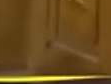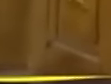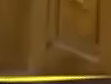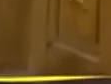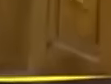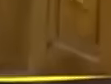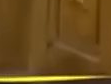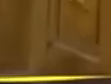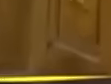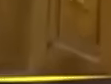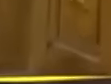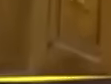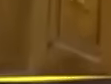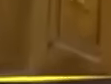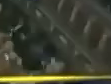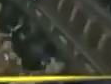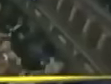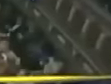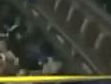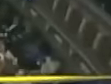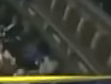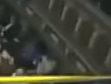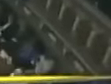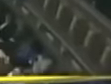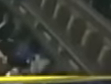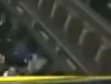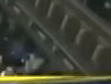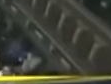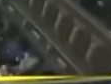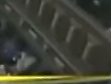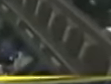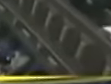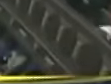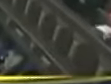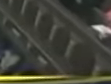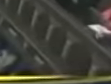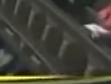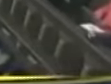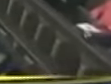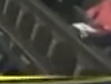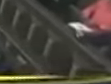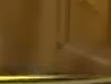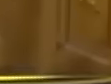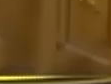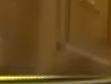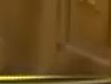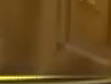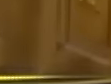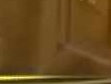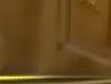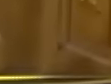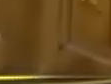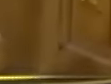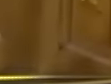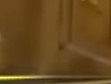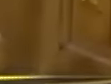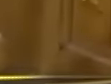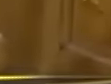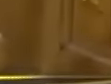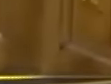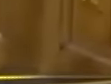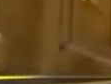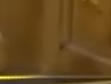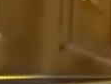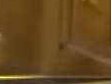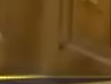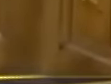por el desempeño intenso del pasado año 2023, que fue un año de trabajo arduo,